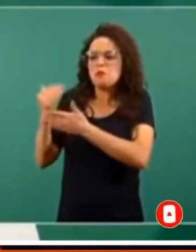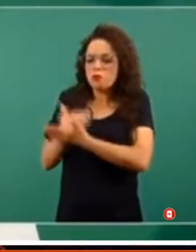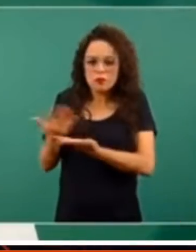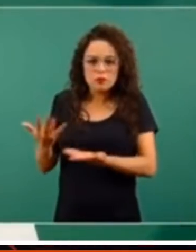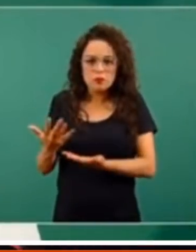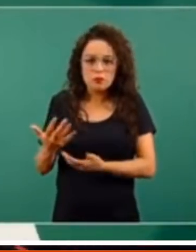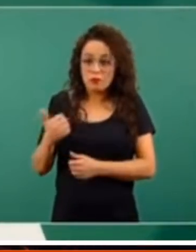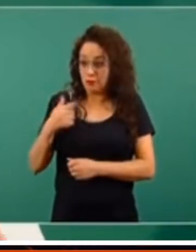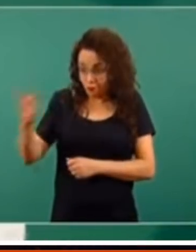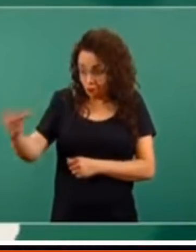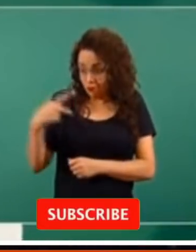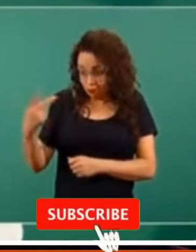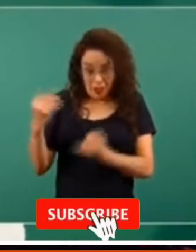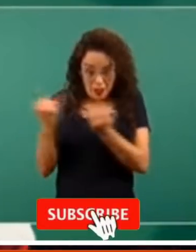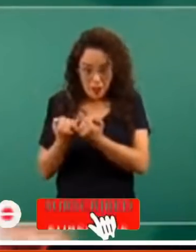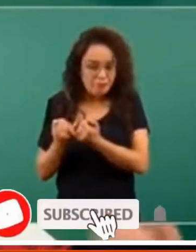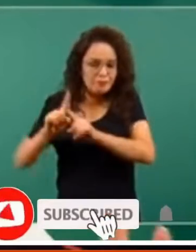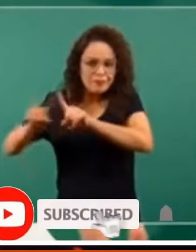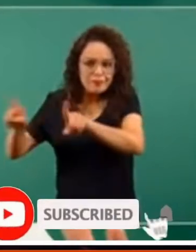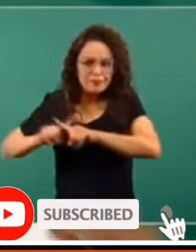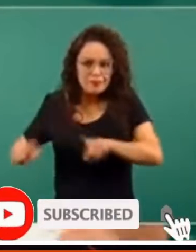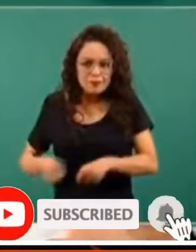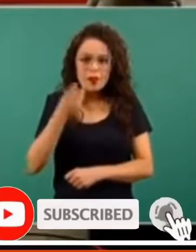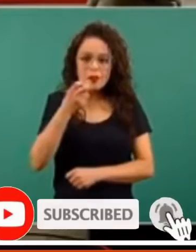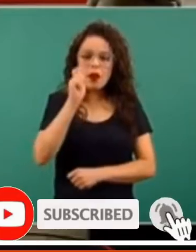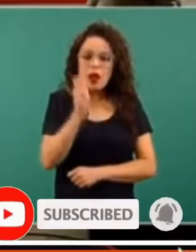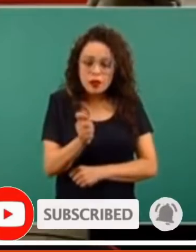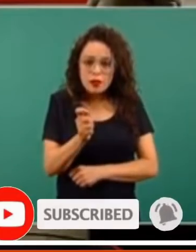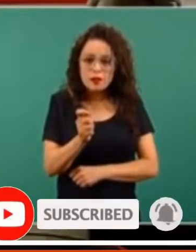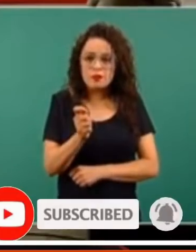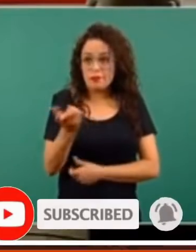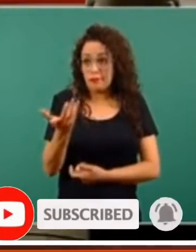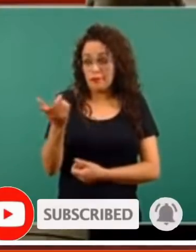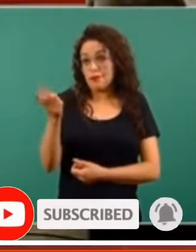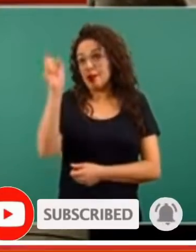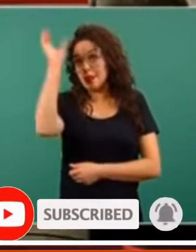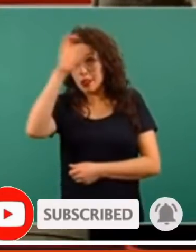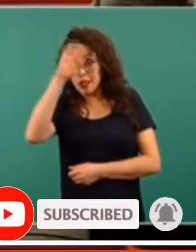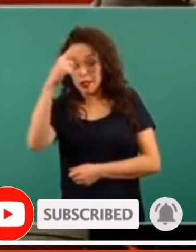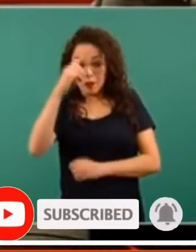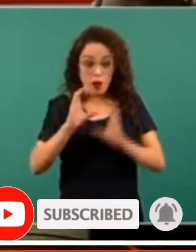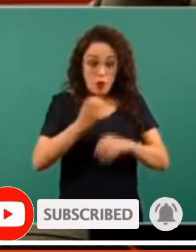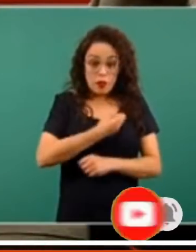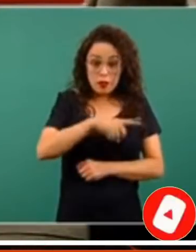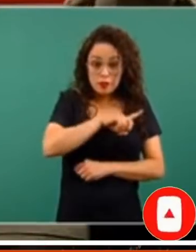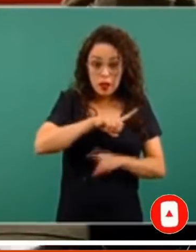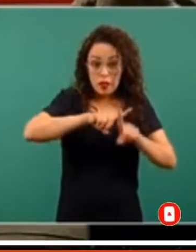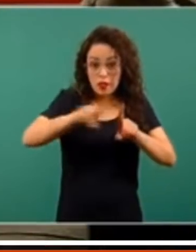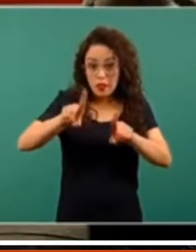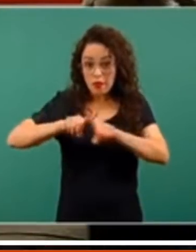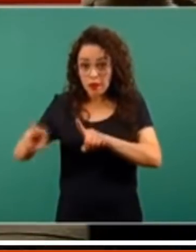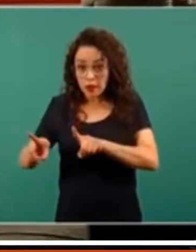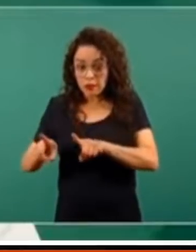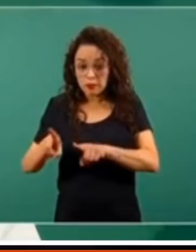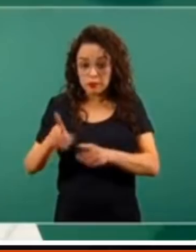un individuo, por eso la medicina y la salud pública son dos elementos de las ciencias de la salud que se complementan, pero no